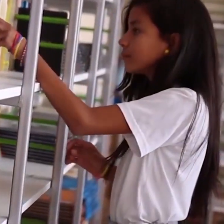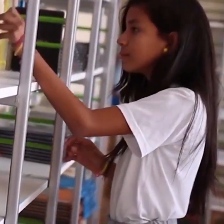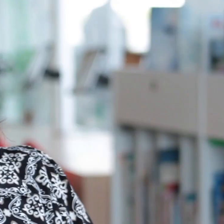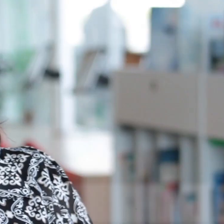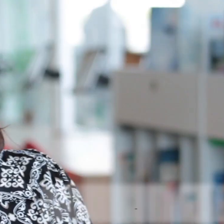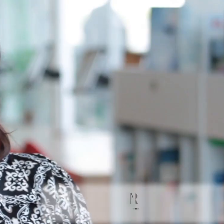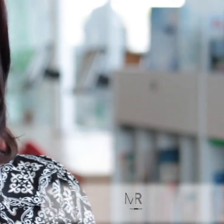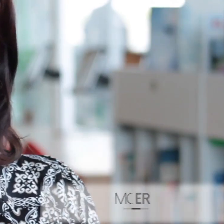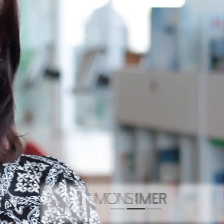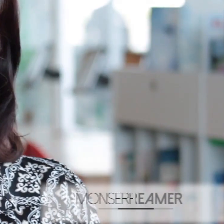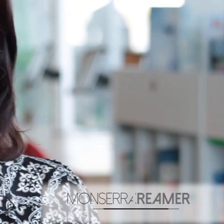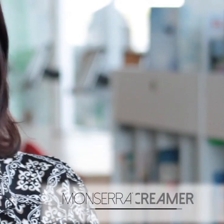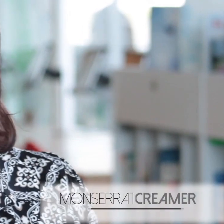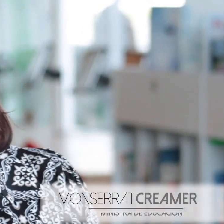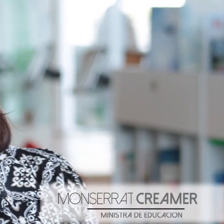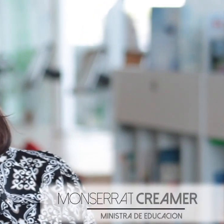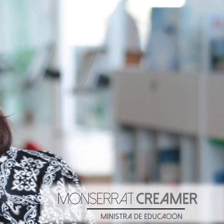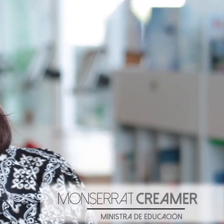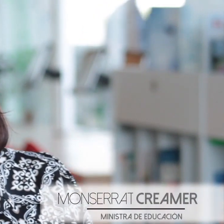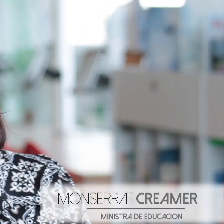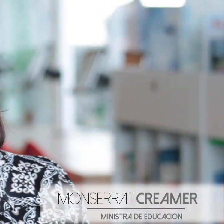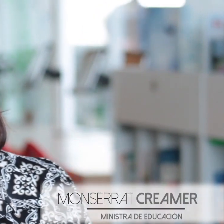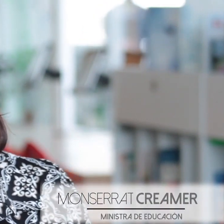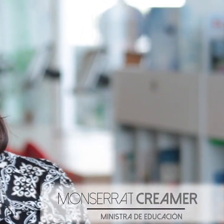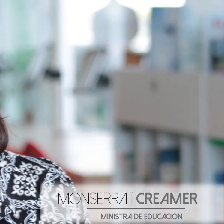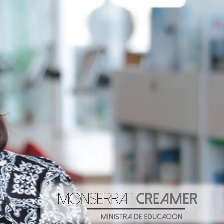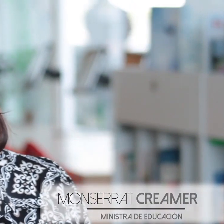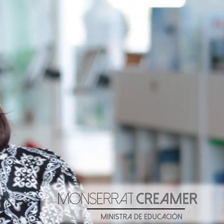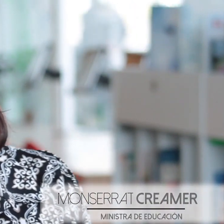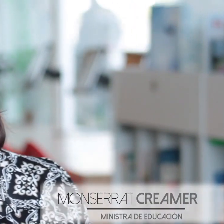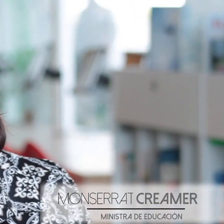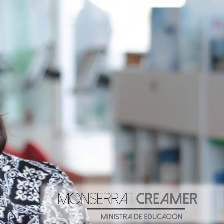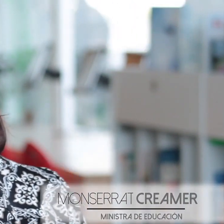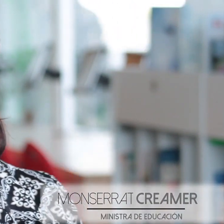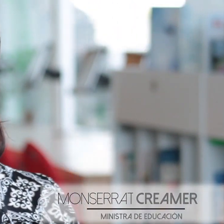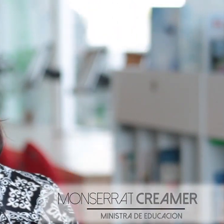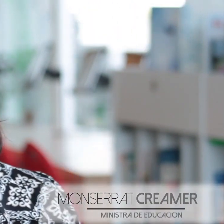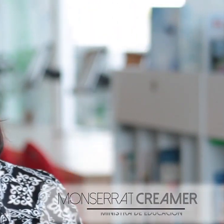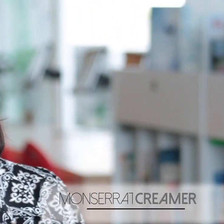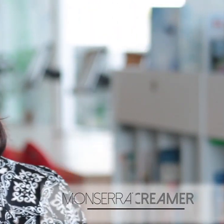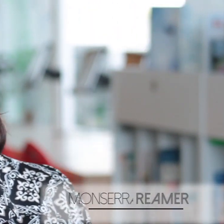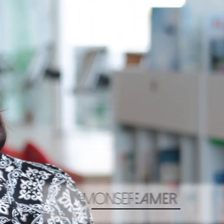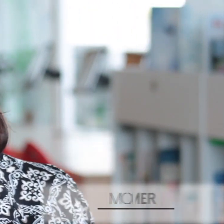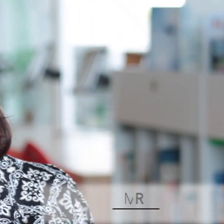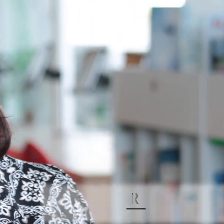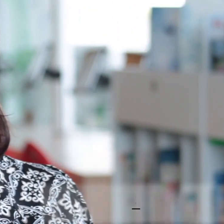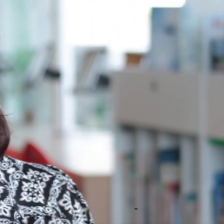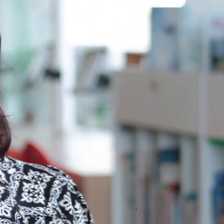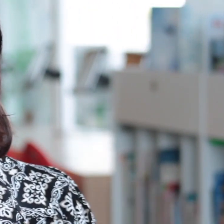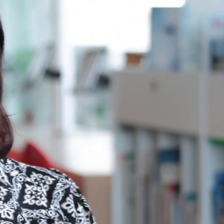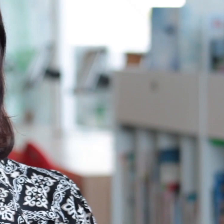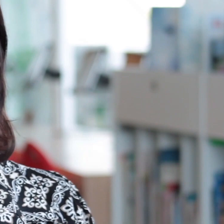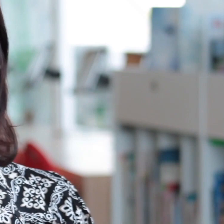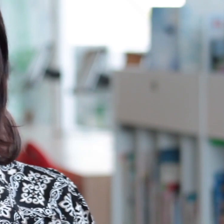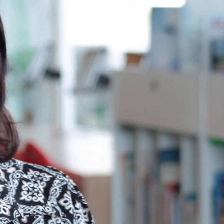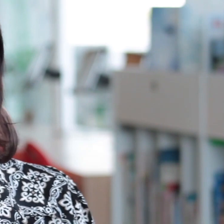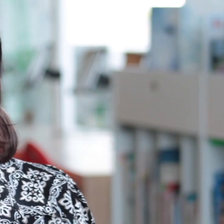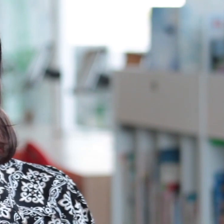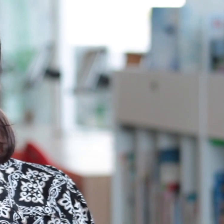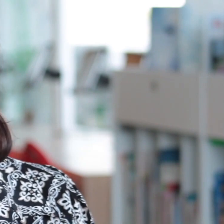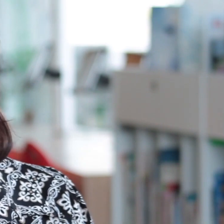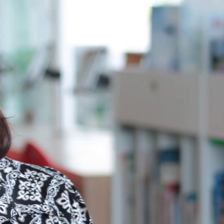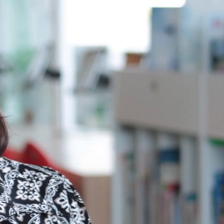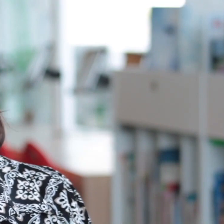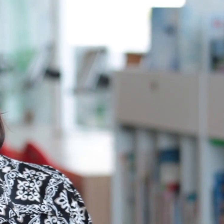espíritu. Acabo de leer el inicio del cuento de Fernando Vera Briones, estudiante de bachillerato del Colegio Fiscal José María Velasco, quien